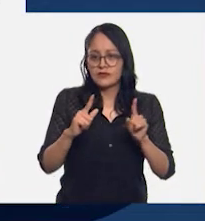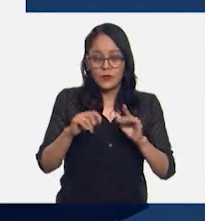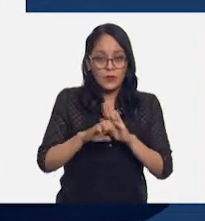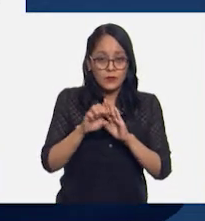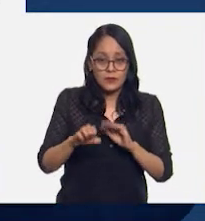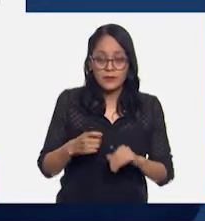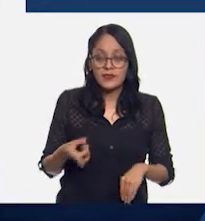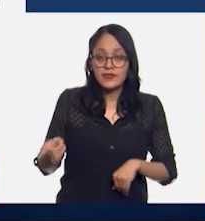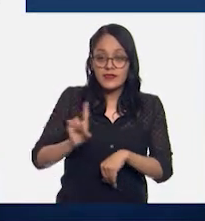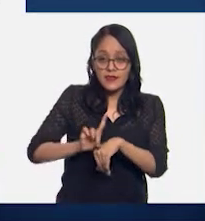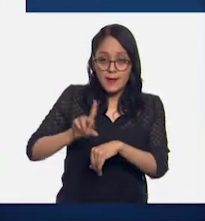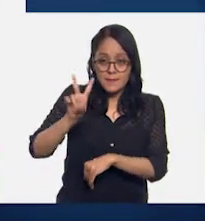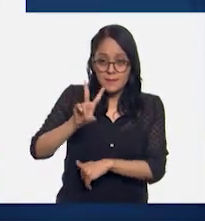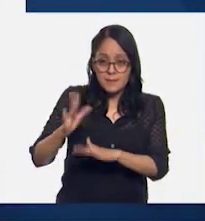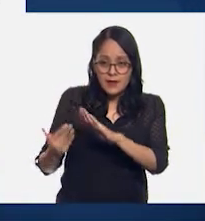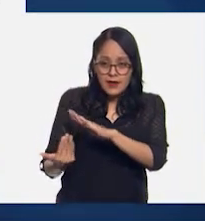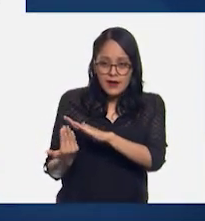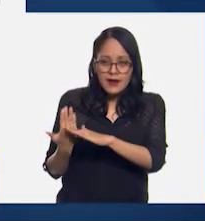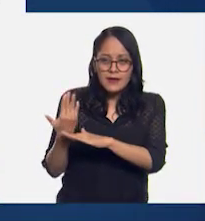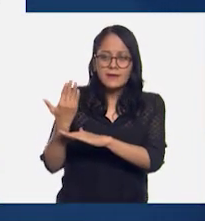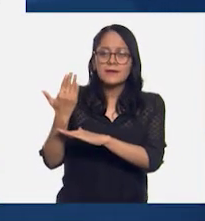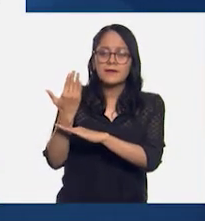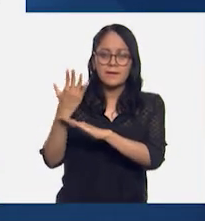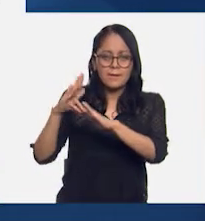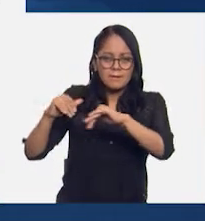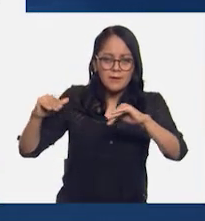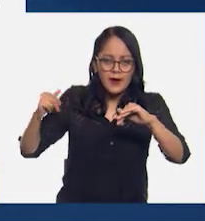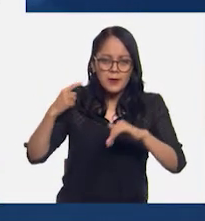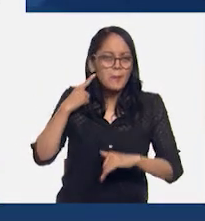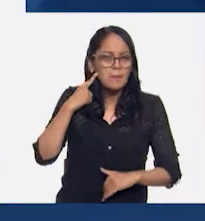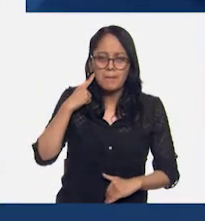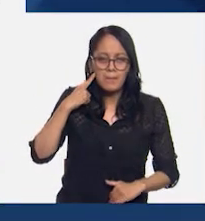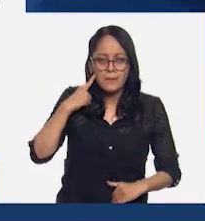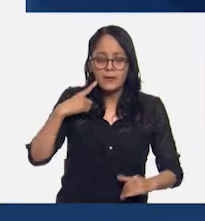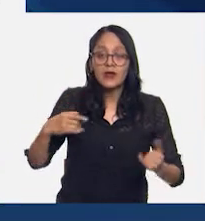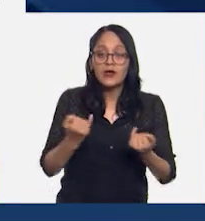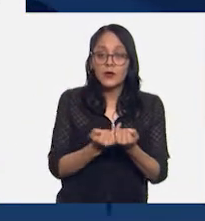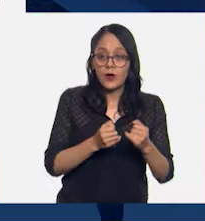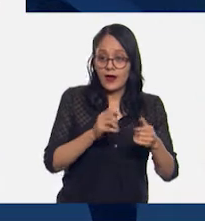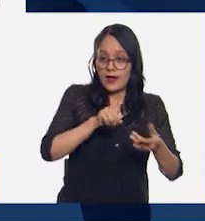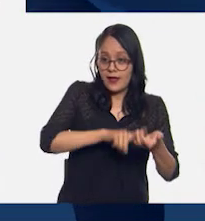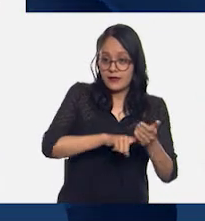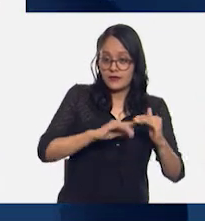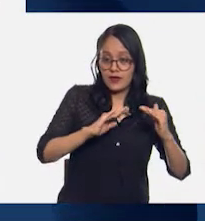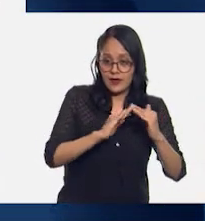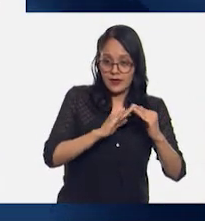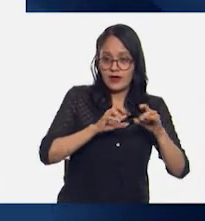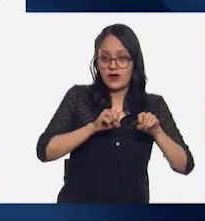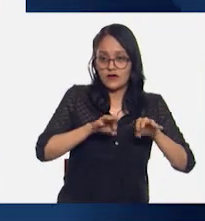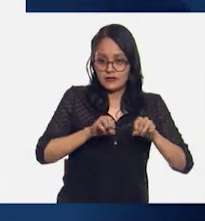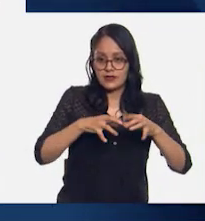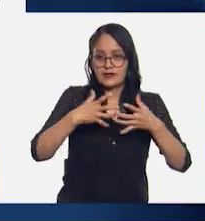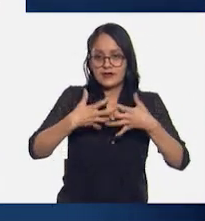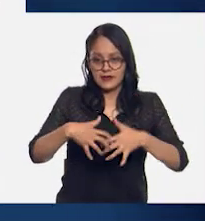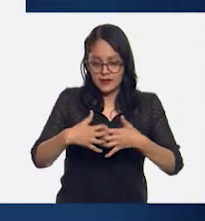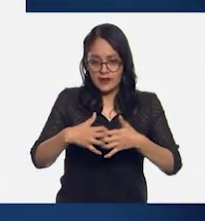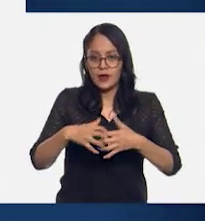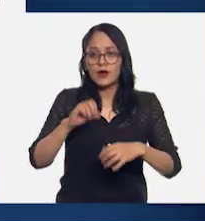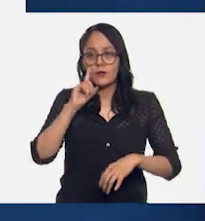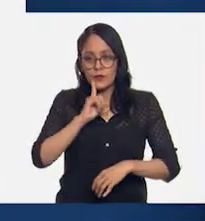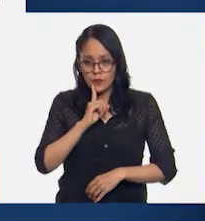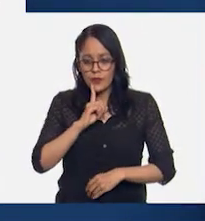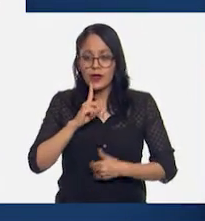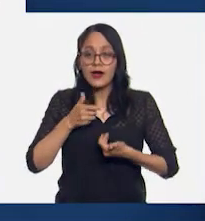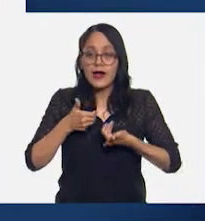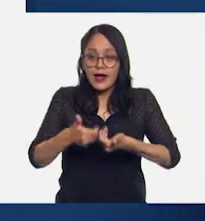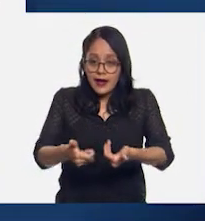este viernes por la mañana, a quien dentro de algo, casa, oficina, fábrica o mujer, o calle, mina o